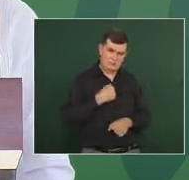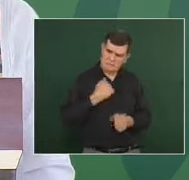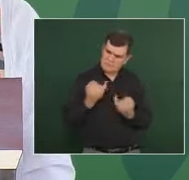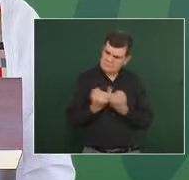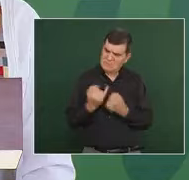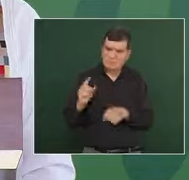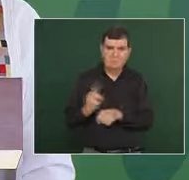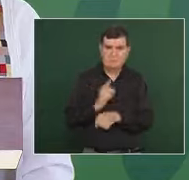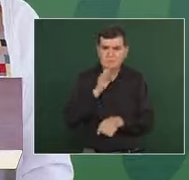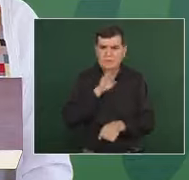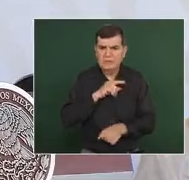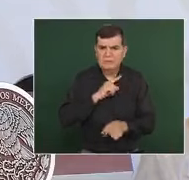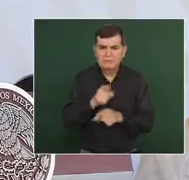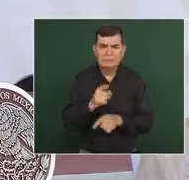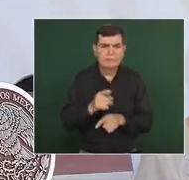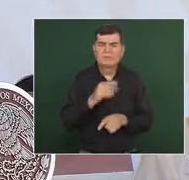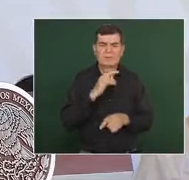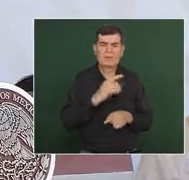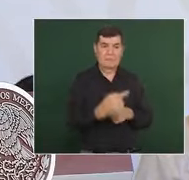bien.